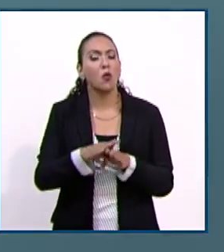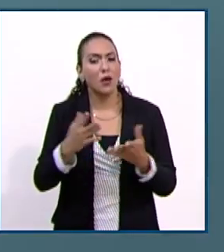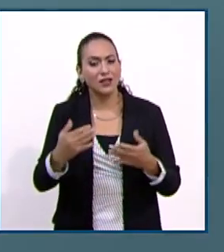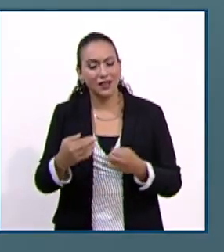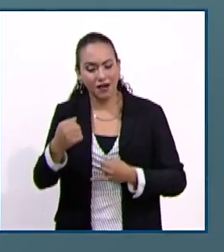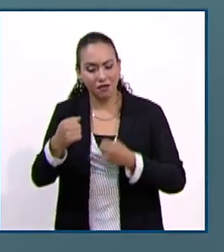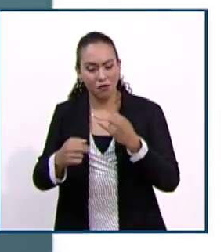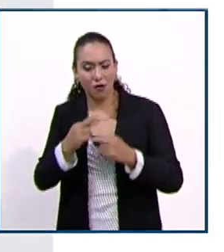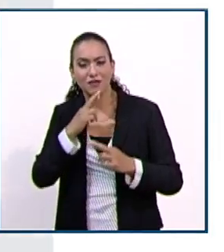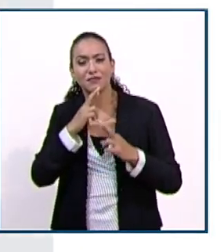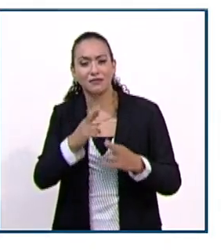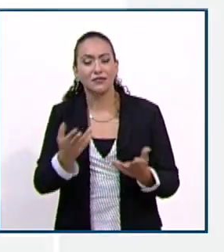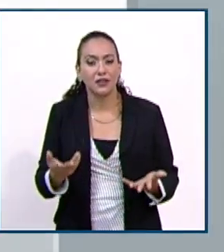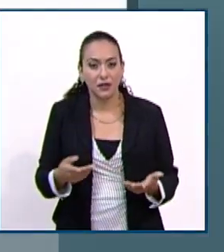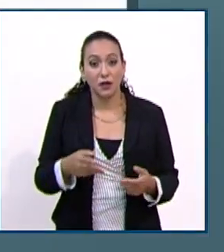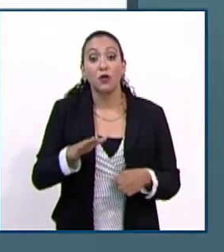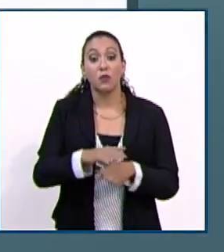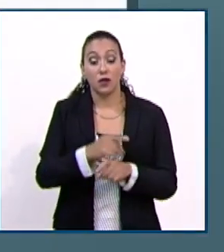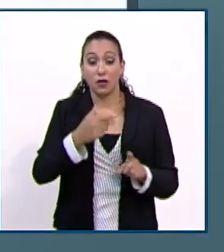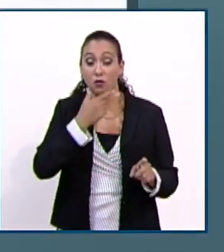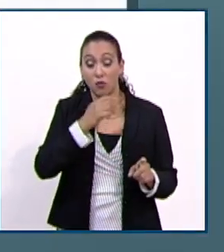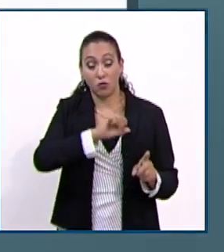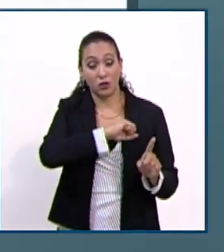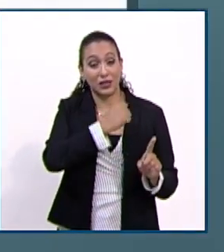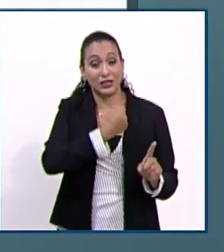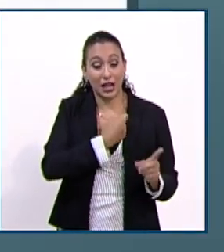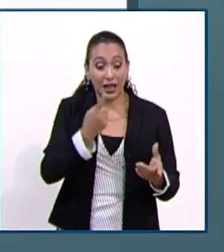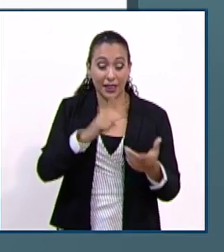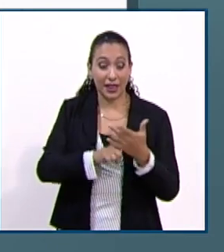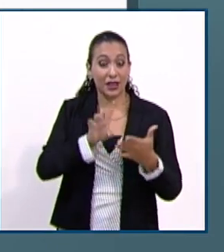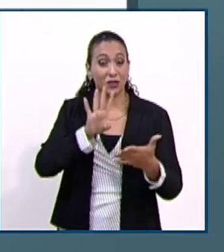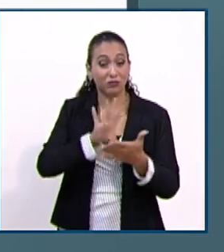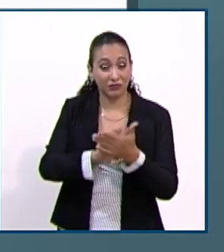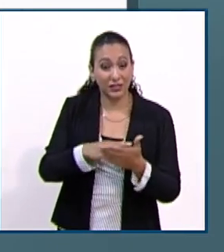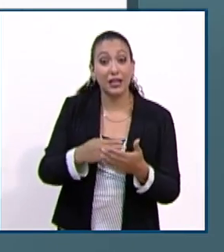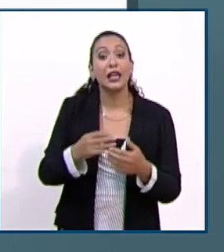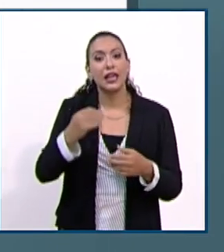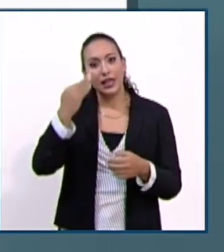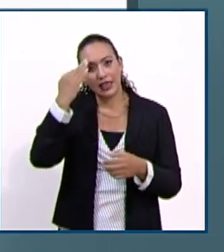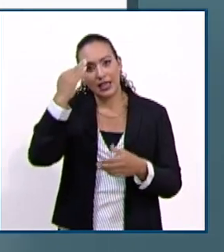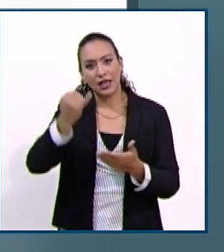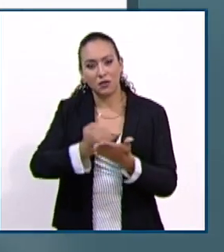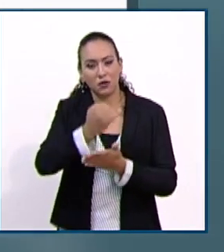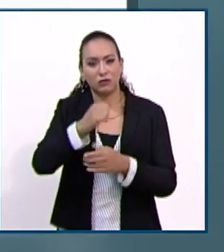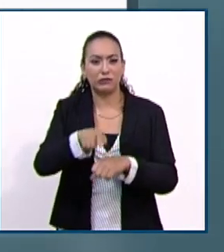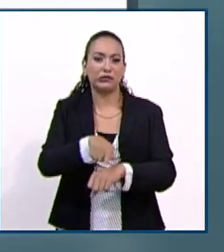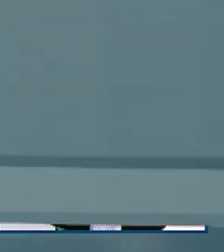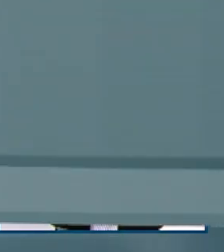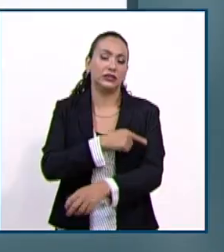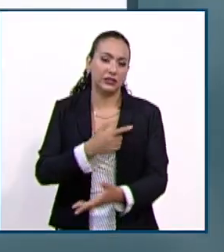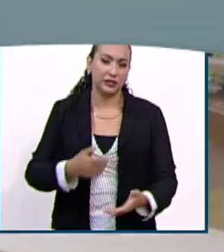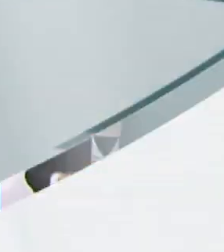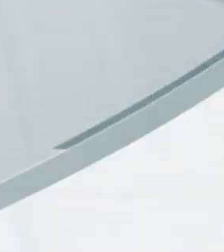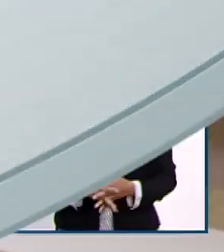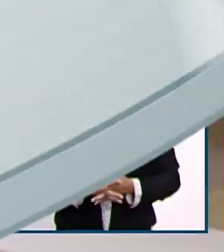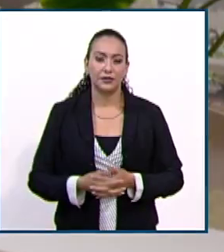el impacto que ha tenido en la salud de Vallarta la prisión y la demora excesiva para dictar sentencia.